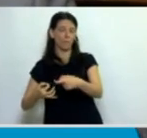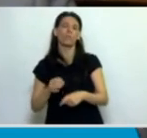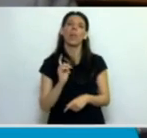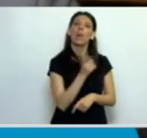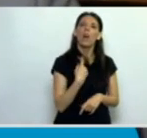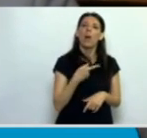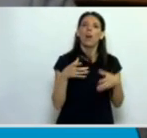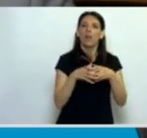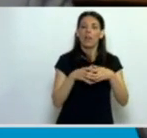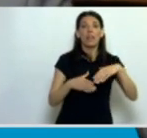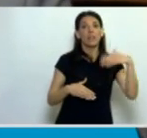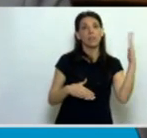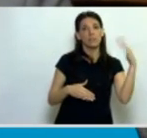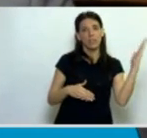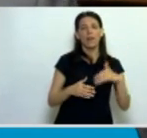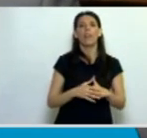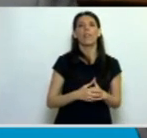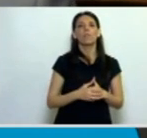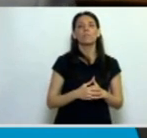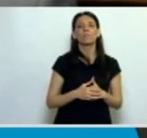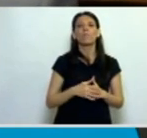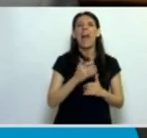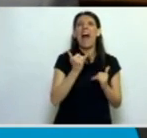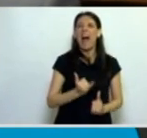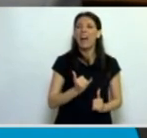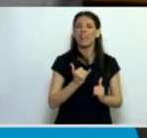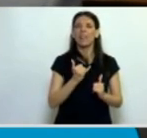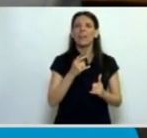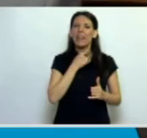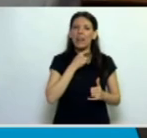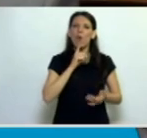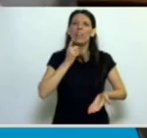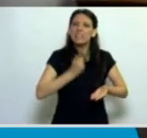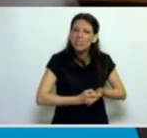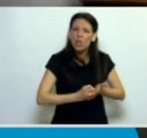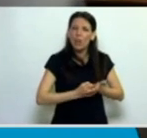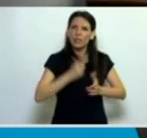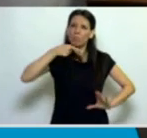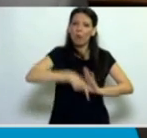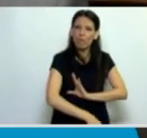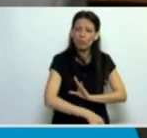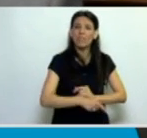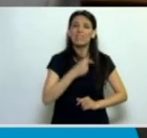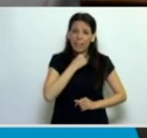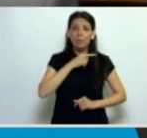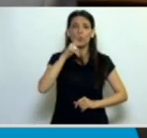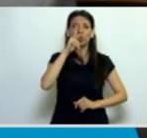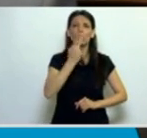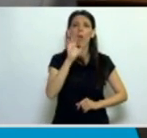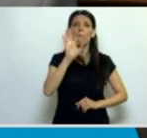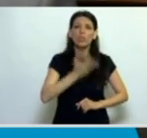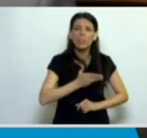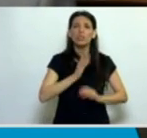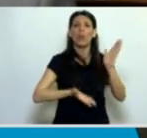de Izquierda planteamos medidas de fondo para lograr el 82% móvil para los